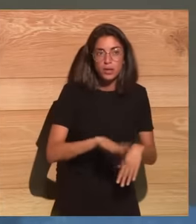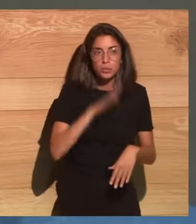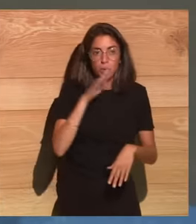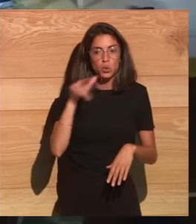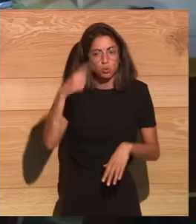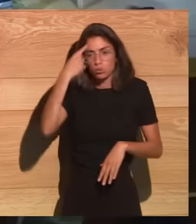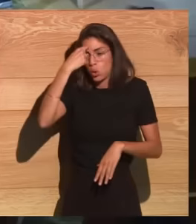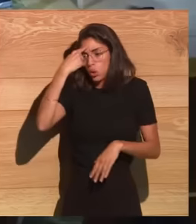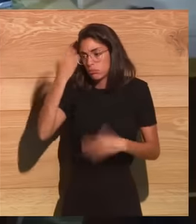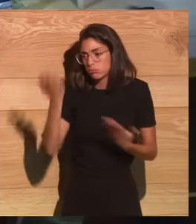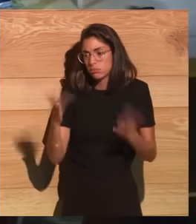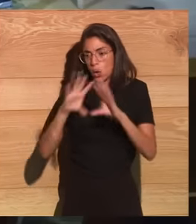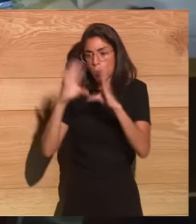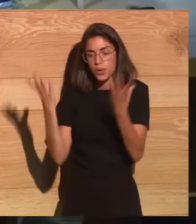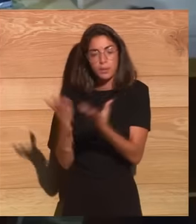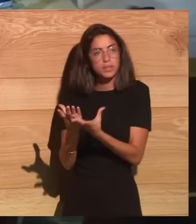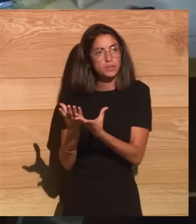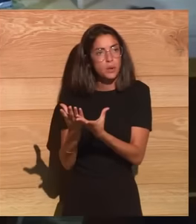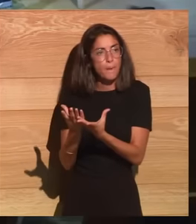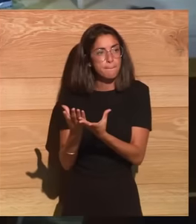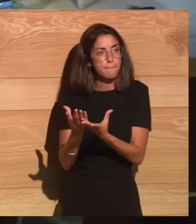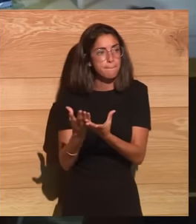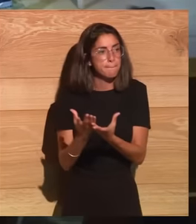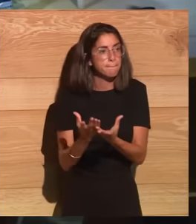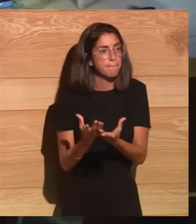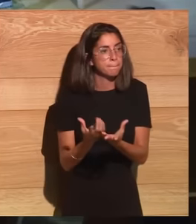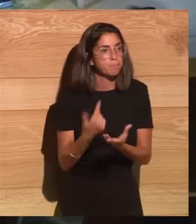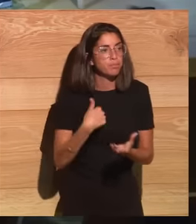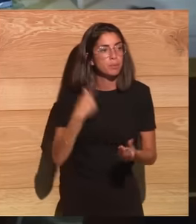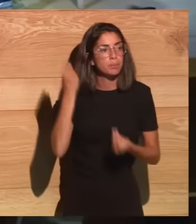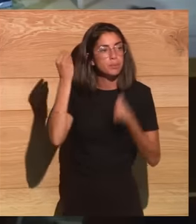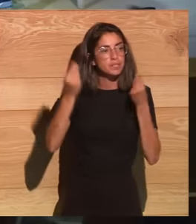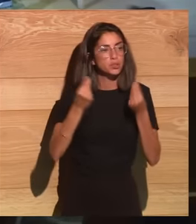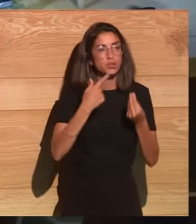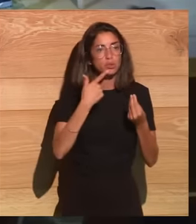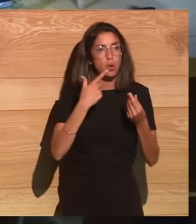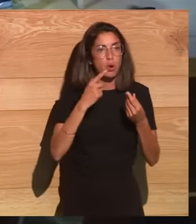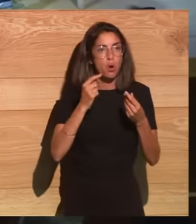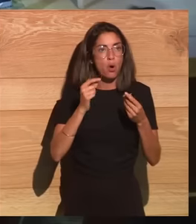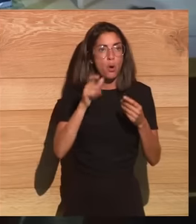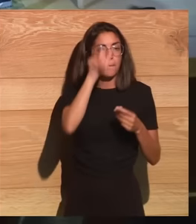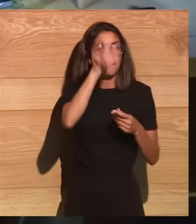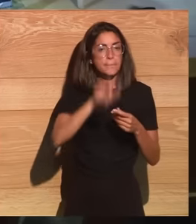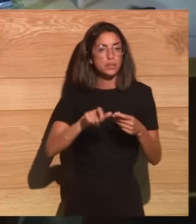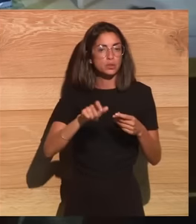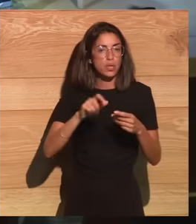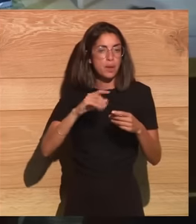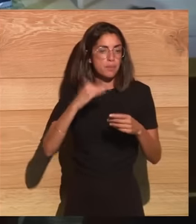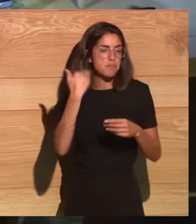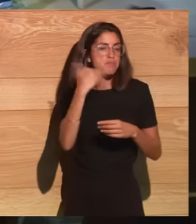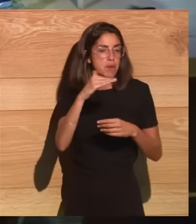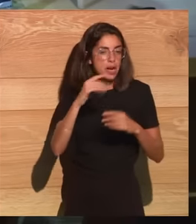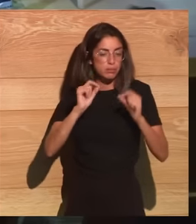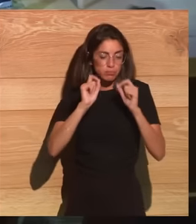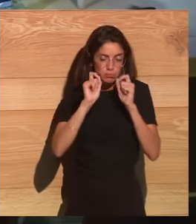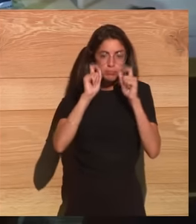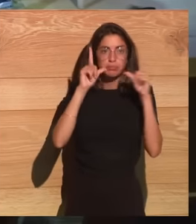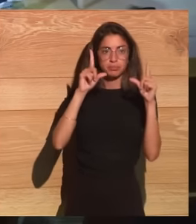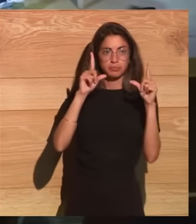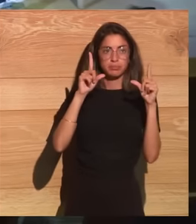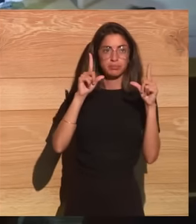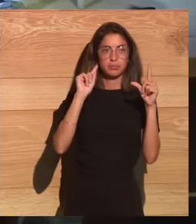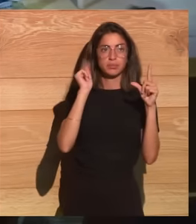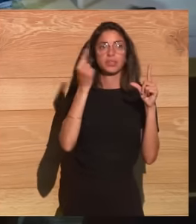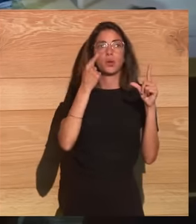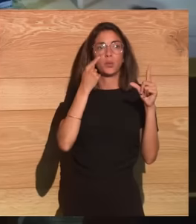con él. No, pero universo. Un poco sí, porque sí, esa es como sí. Es tu despertar ante la maldad humana. Sí, eso sí. Y claro, Javi, yo pensamos, pues